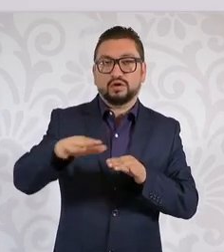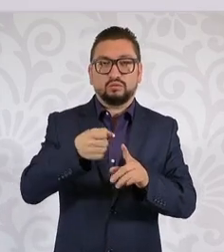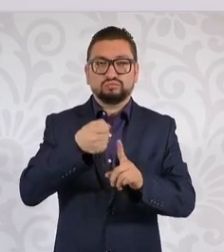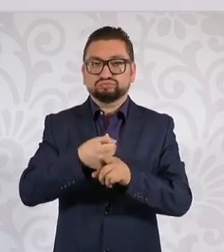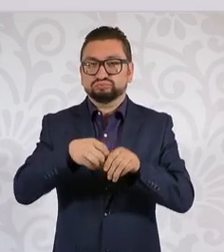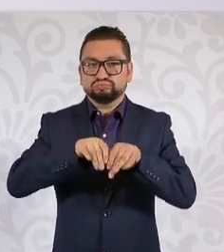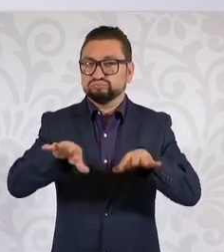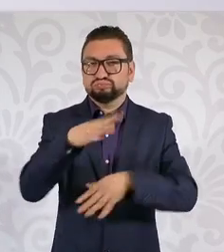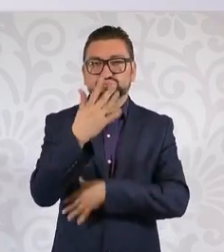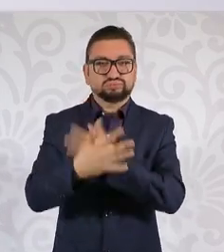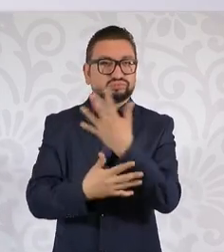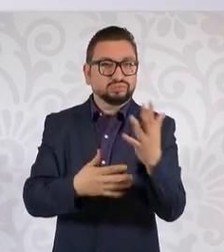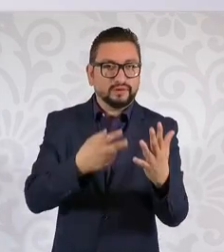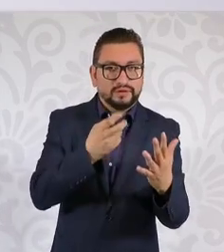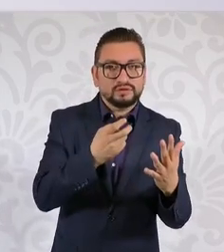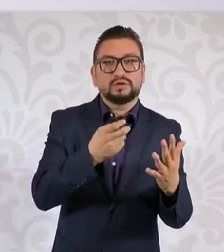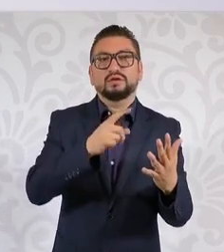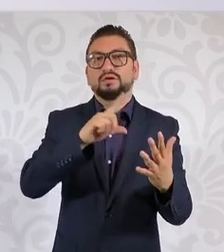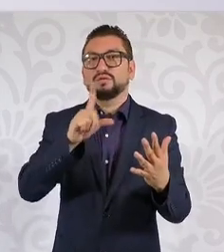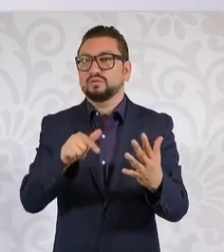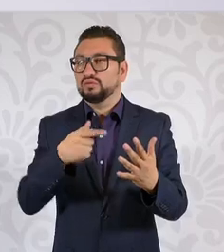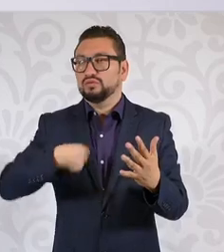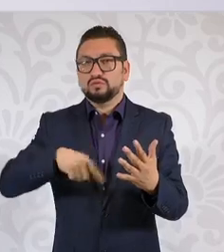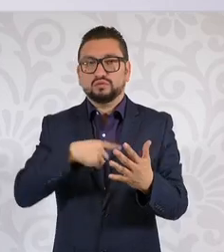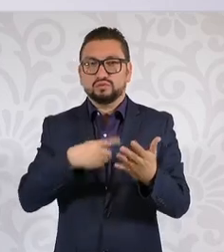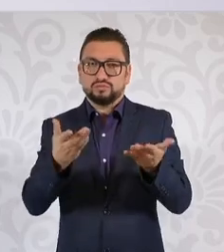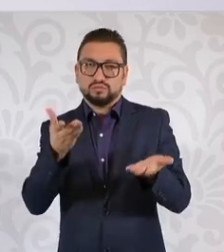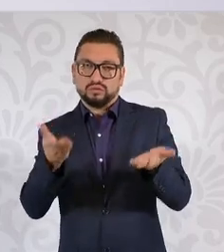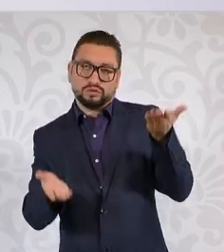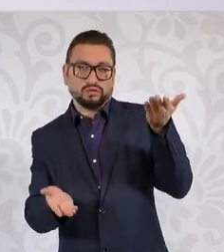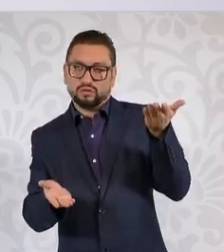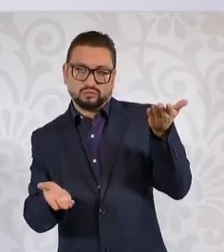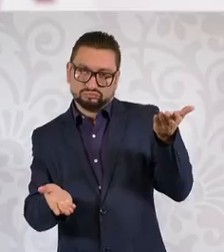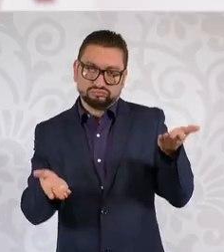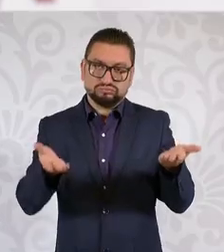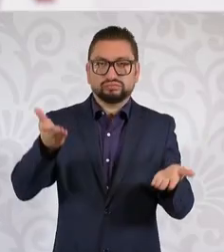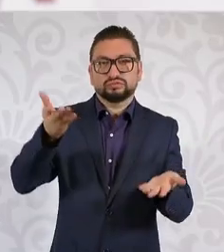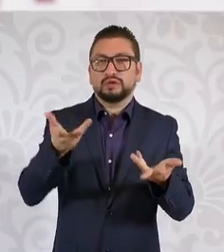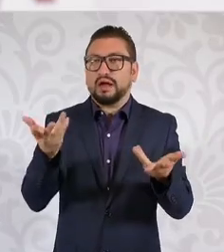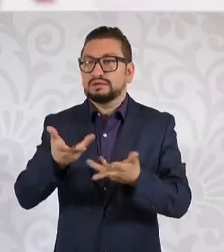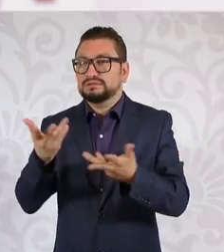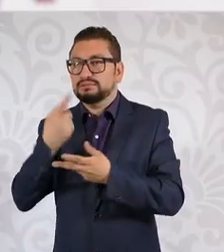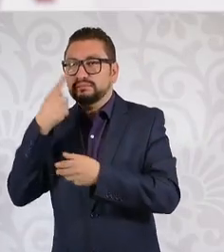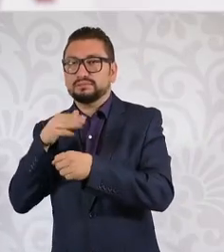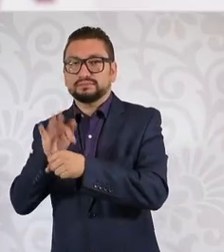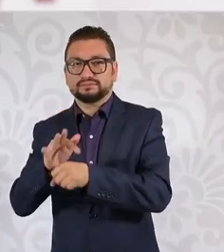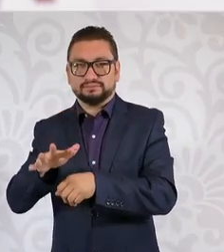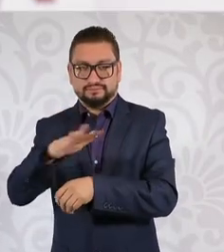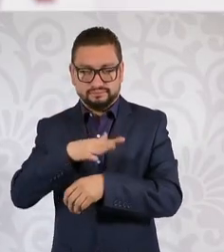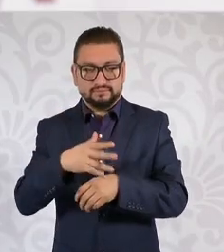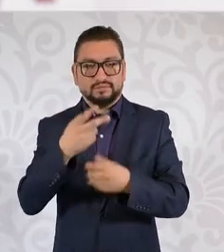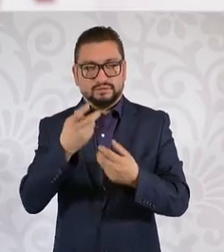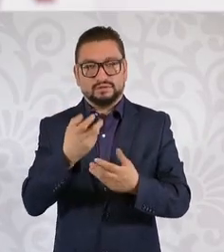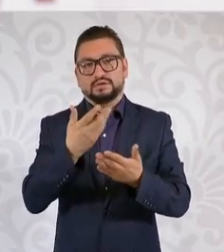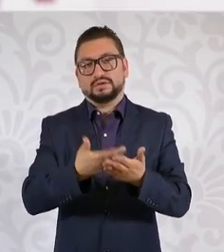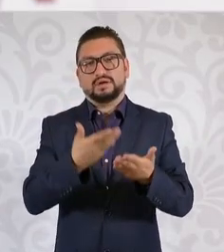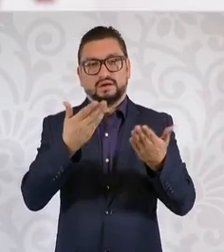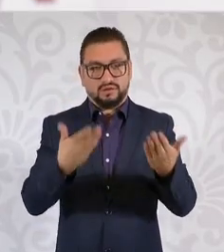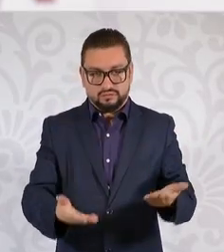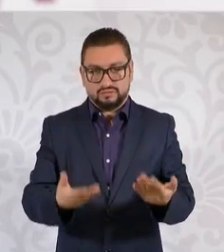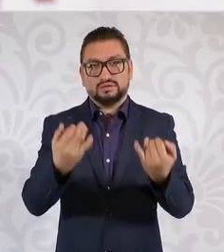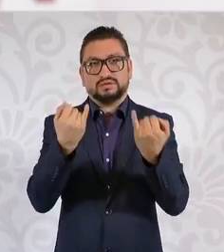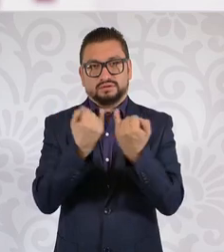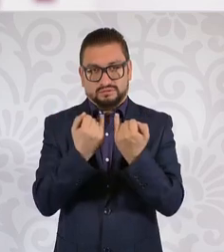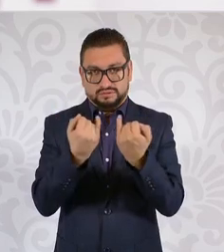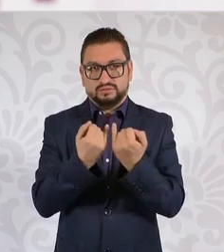¿qué medidas hacemos para compensar ese impacto? Y ahora, como además así debe ser, pero